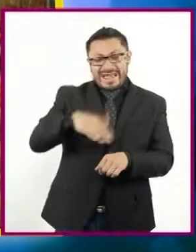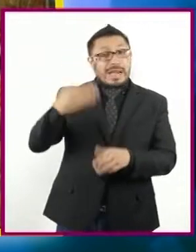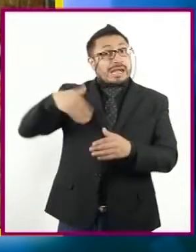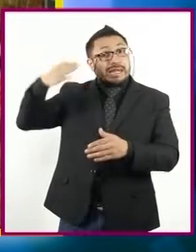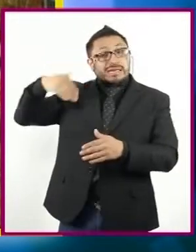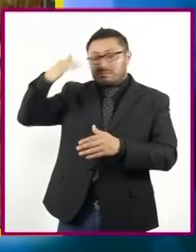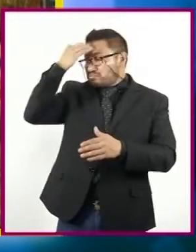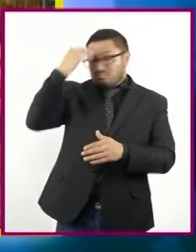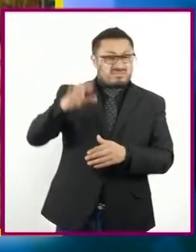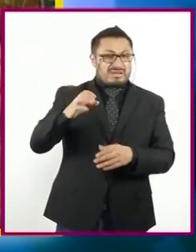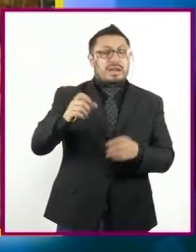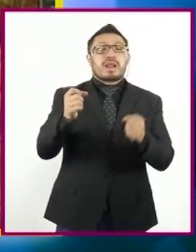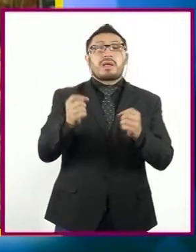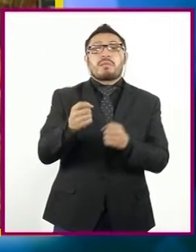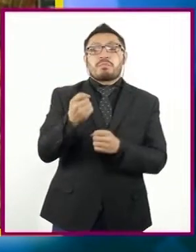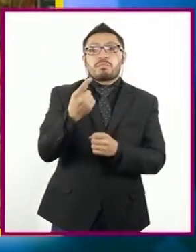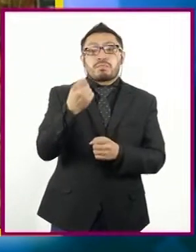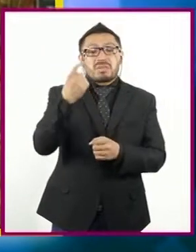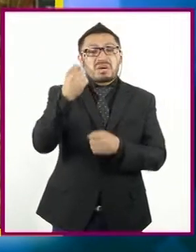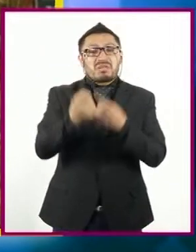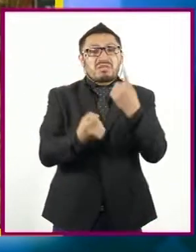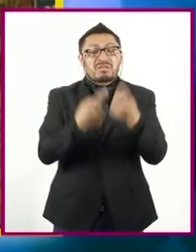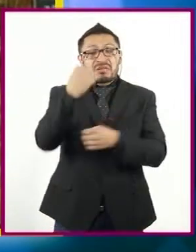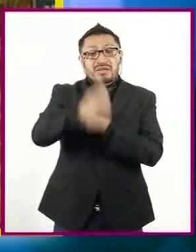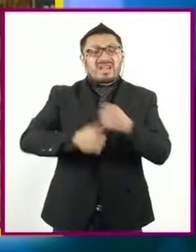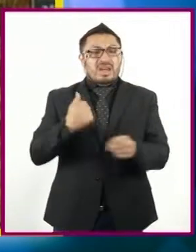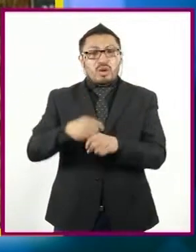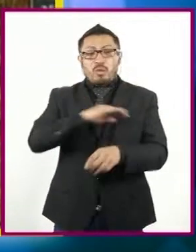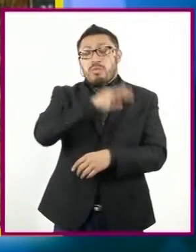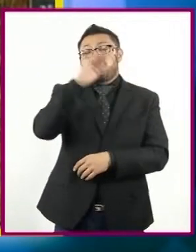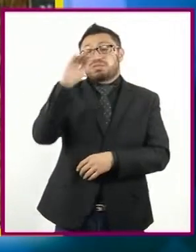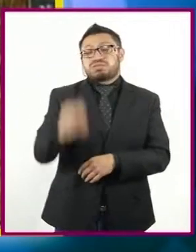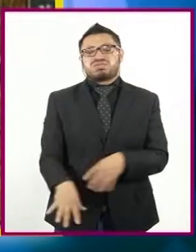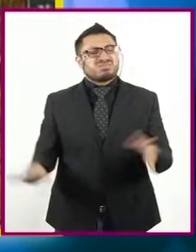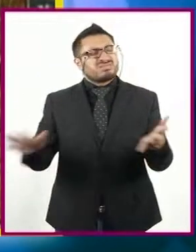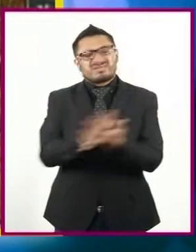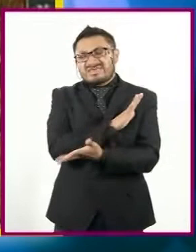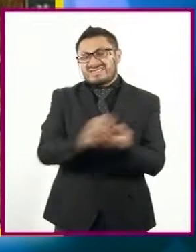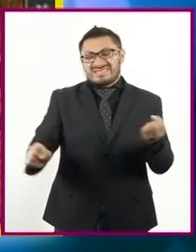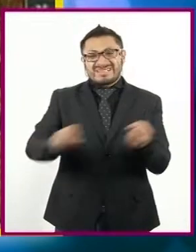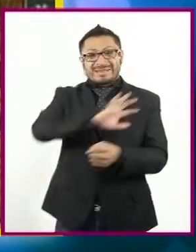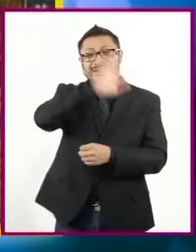pocos años sembró la muerte y la destrucción por todo el continente.